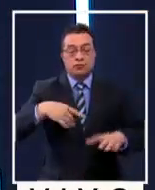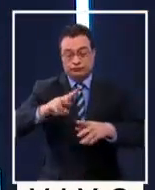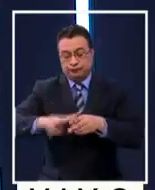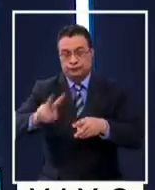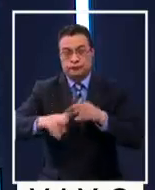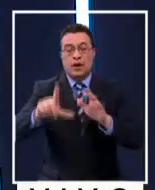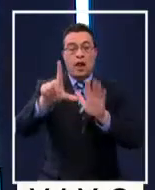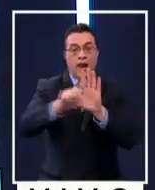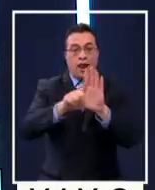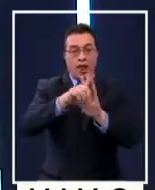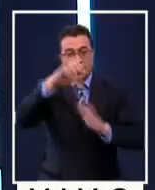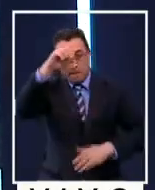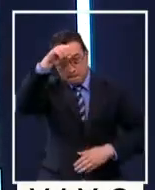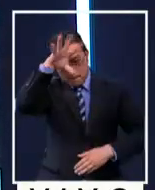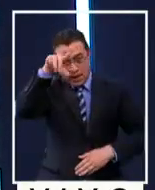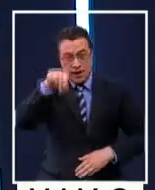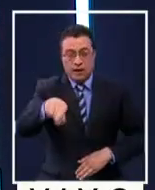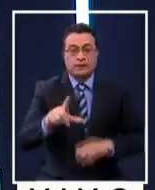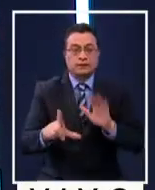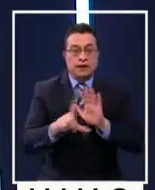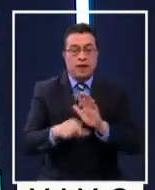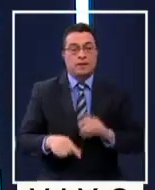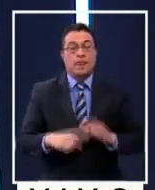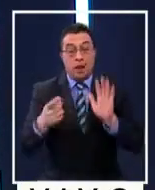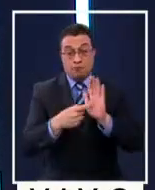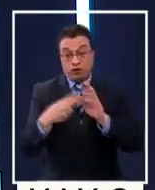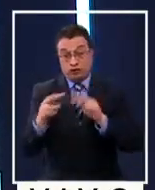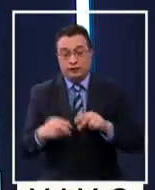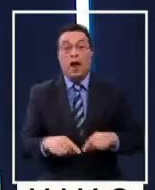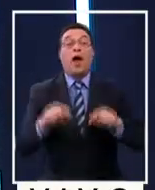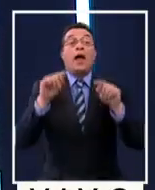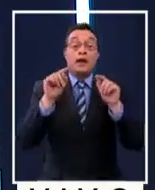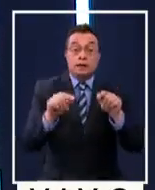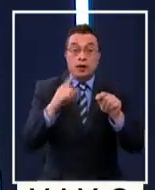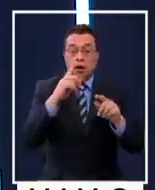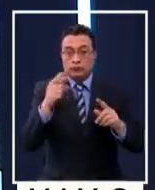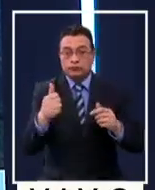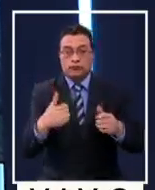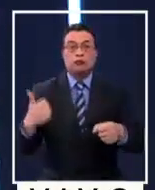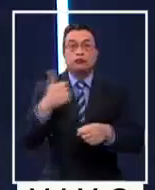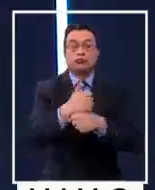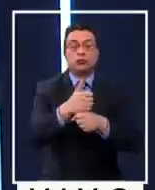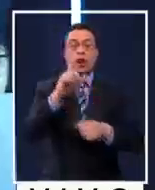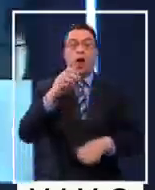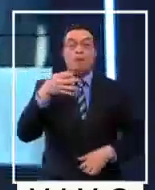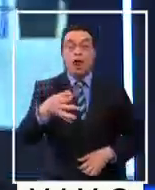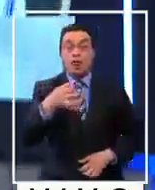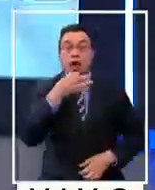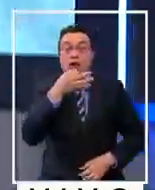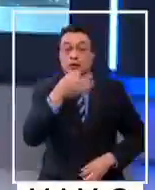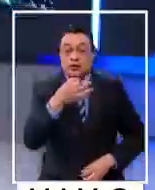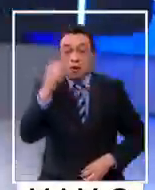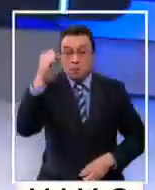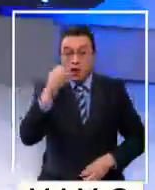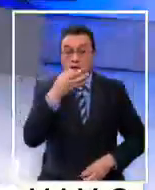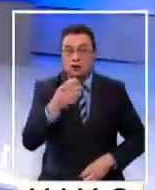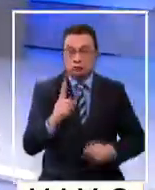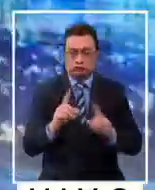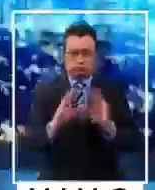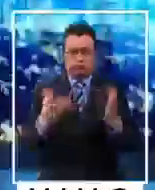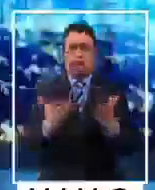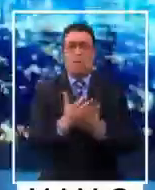del royalty minero. Por eso llama la atención que el ahora candidato a la moneda siga negándose a calificar lo